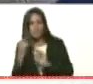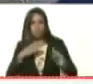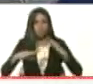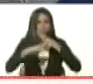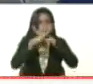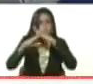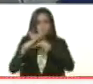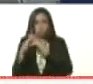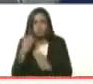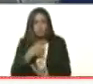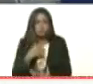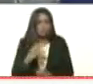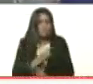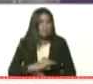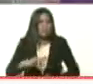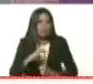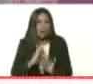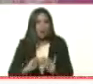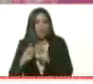bloquearlo.